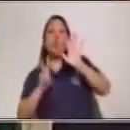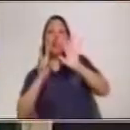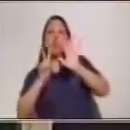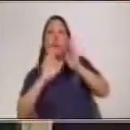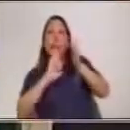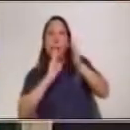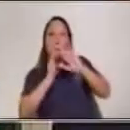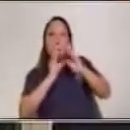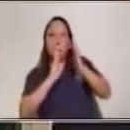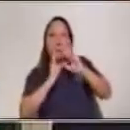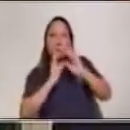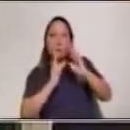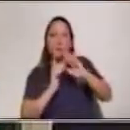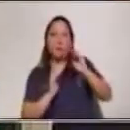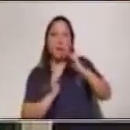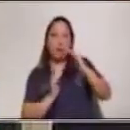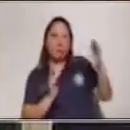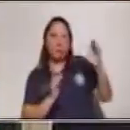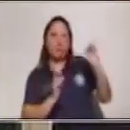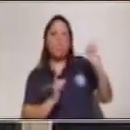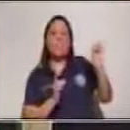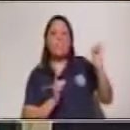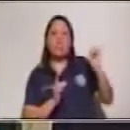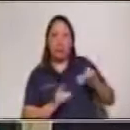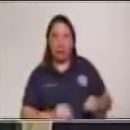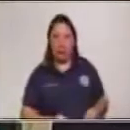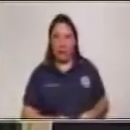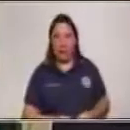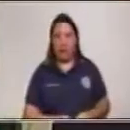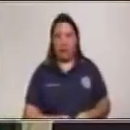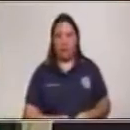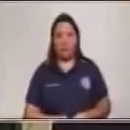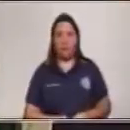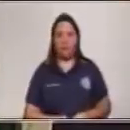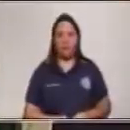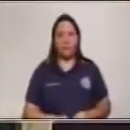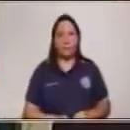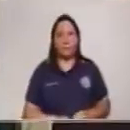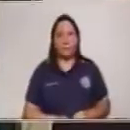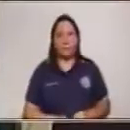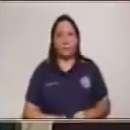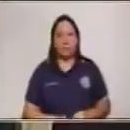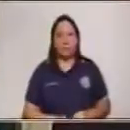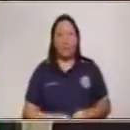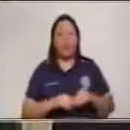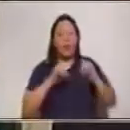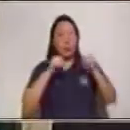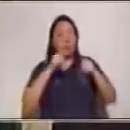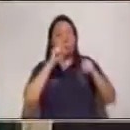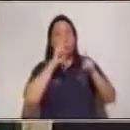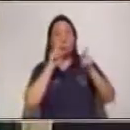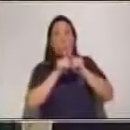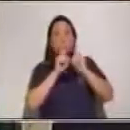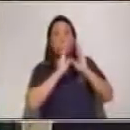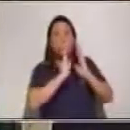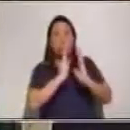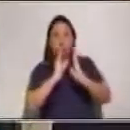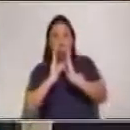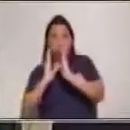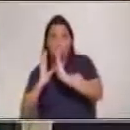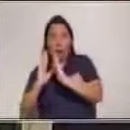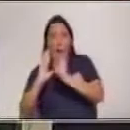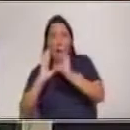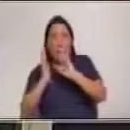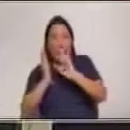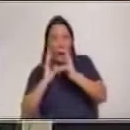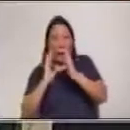comunes a todos los números que tengamos del lado izquierdo. Podemos utilizar este procedimiento para